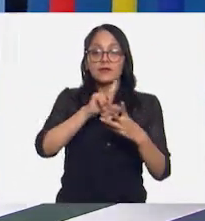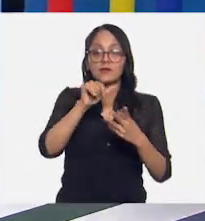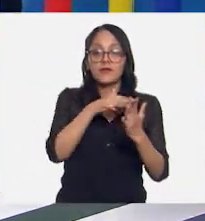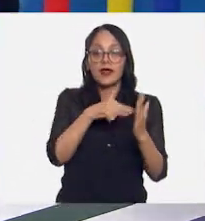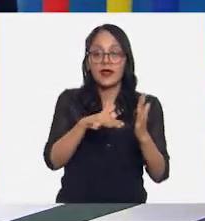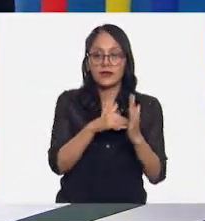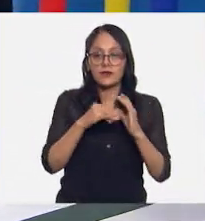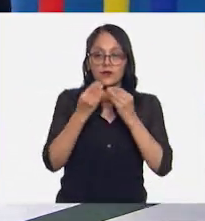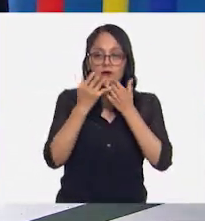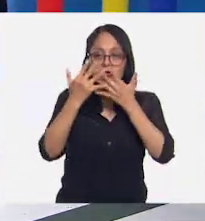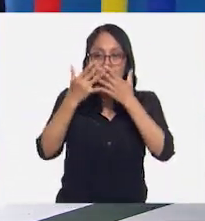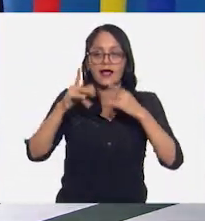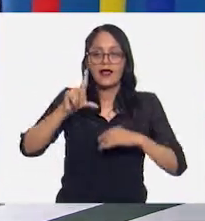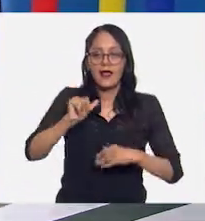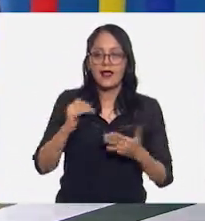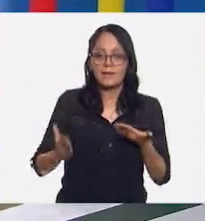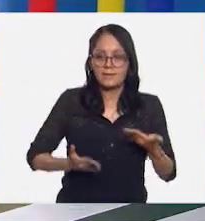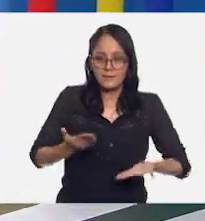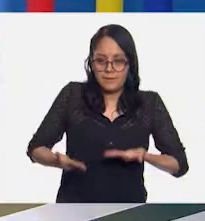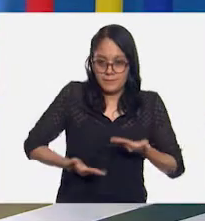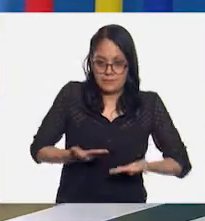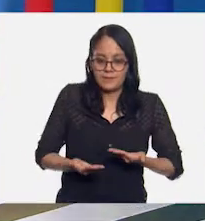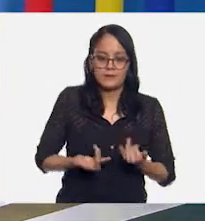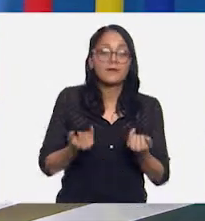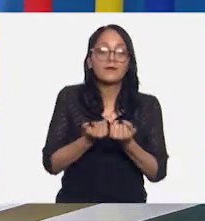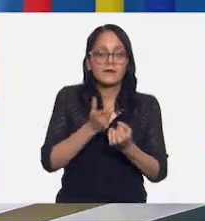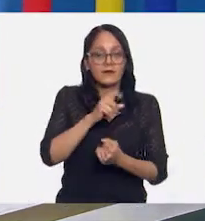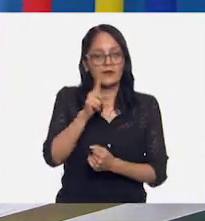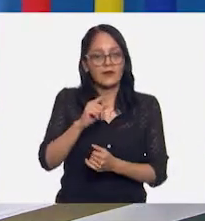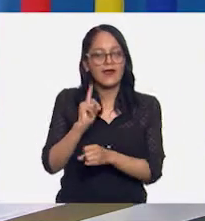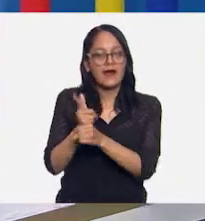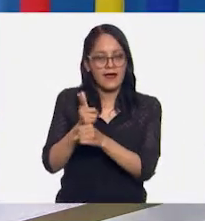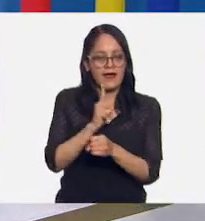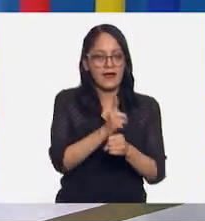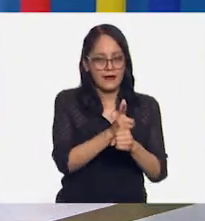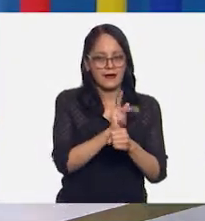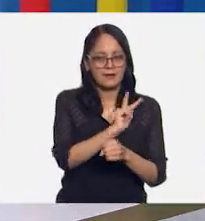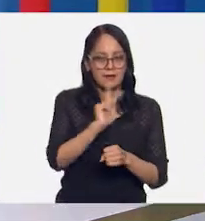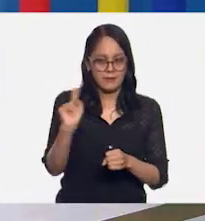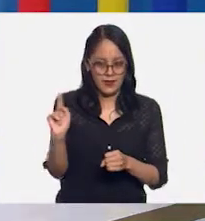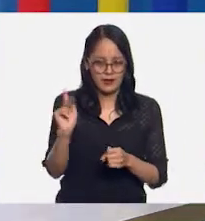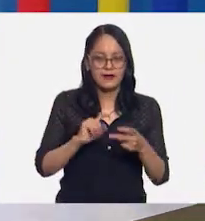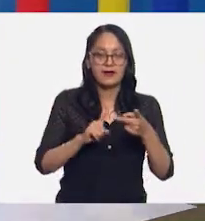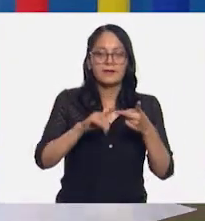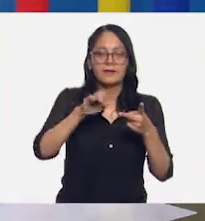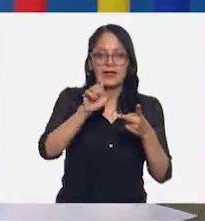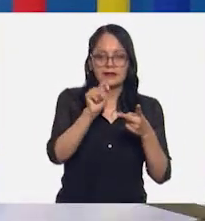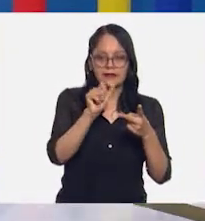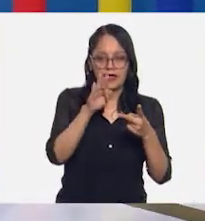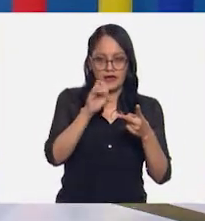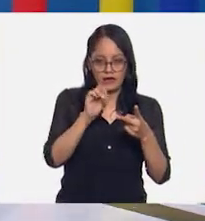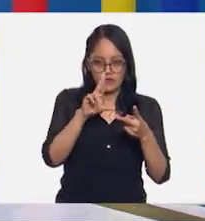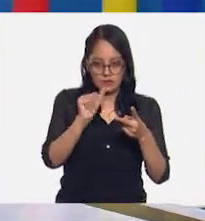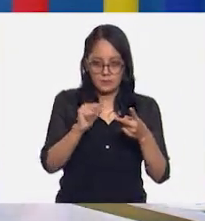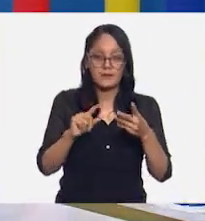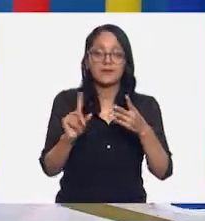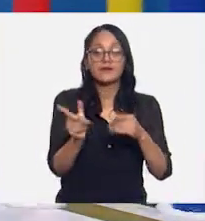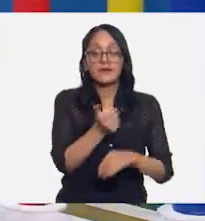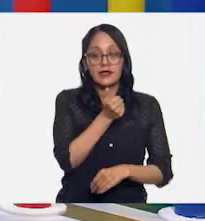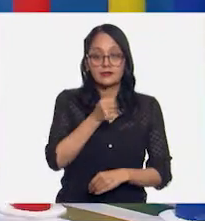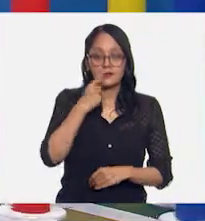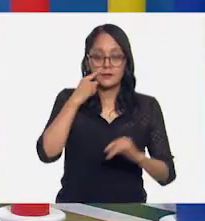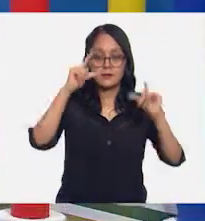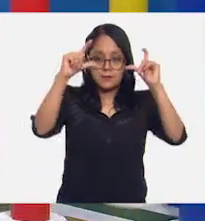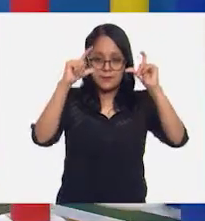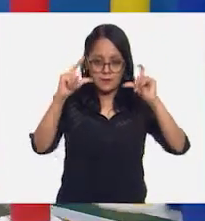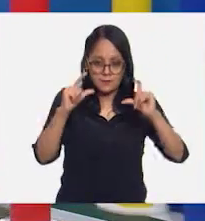nos llevó a interpretar el lenguaje figurado e identificar algunas figuras retóricas, símil y metáfora. Luego parafraseamos el poema.